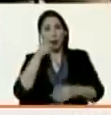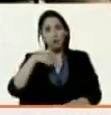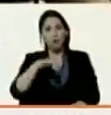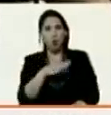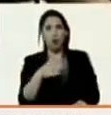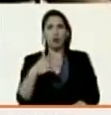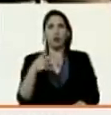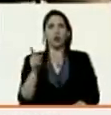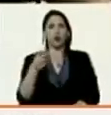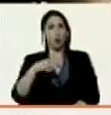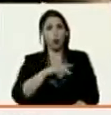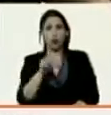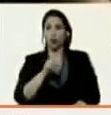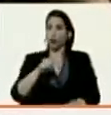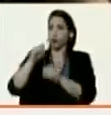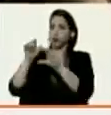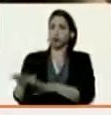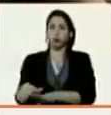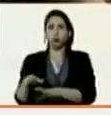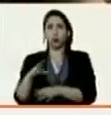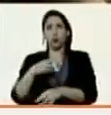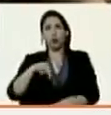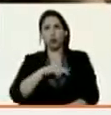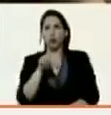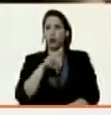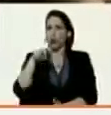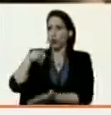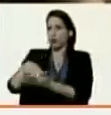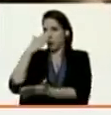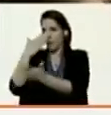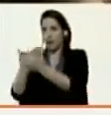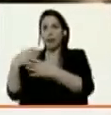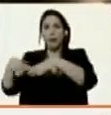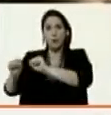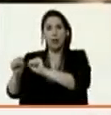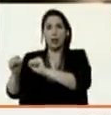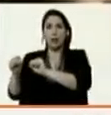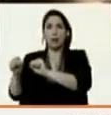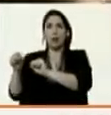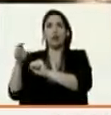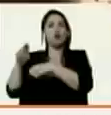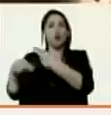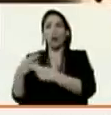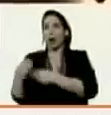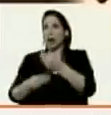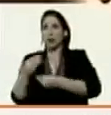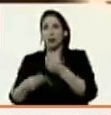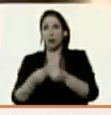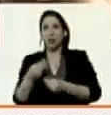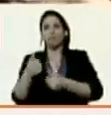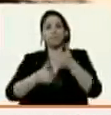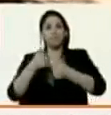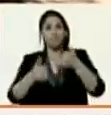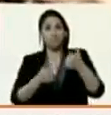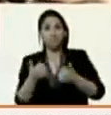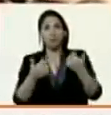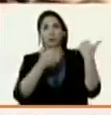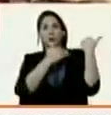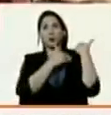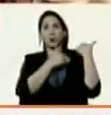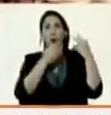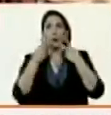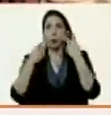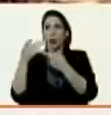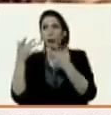porque no nos hemos rendido porque no nos hemos arrodillado ante ellos ni lo hemos hecho ni lo vamos a hacer a esta representante política exterior